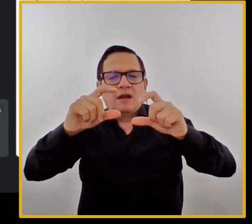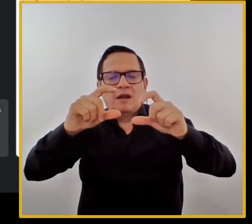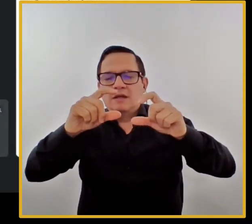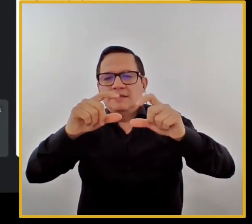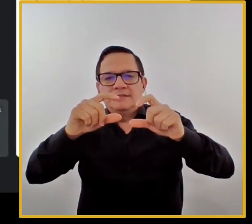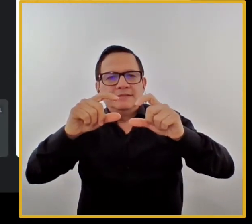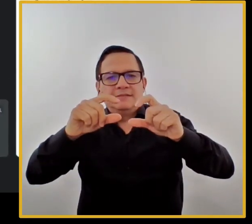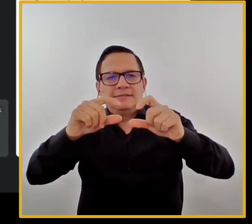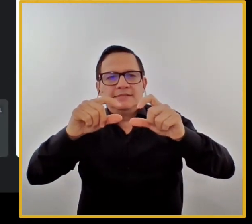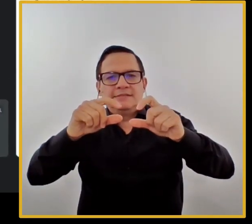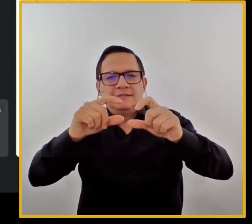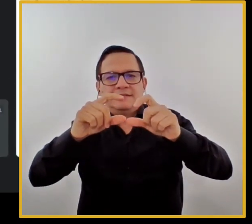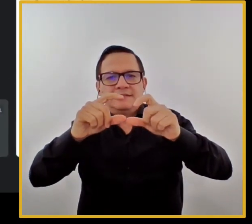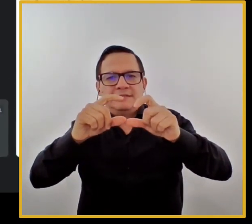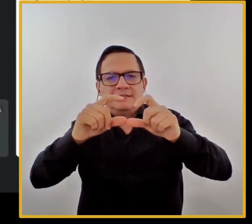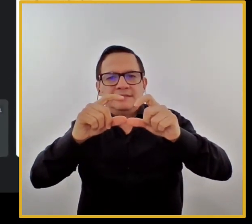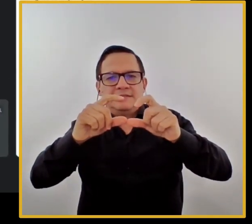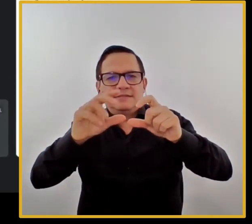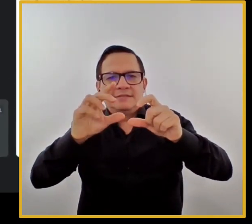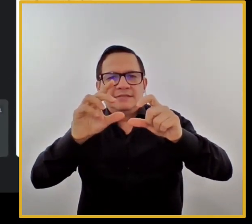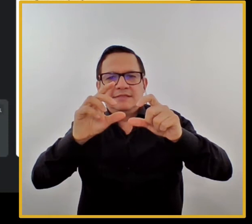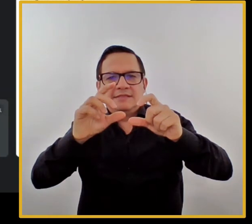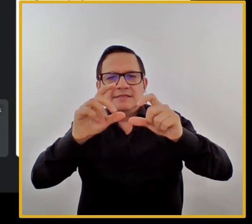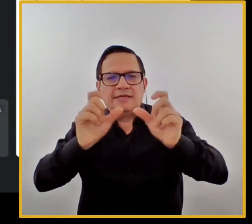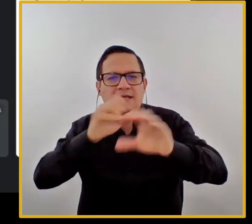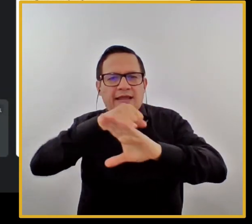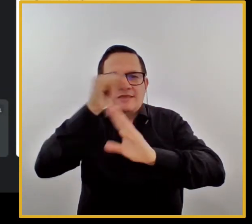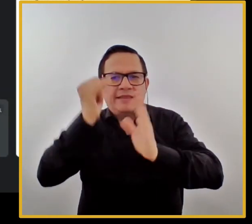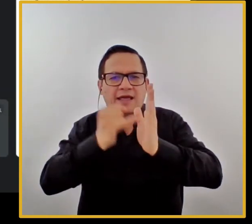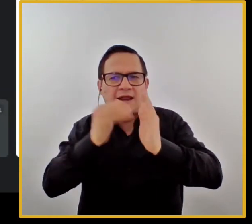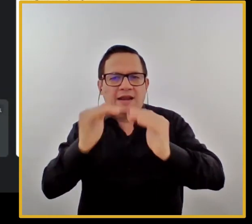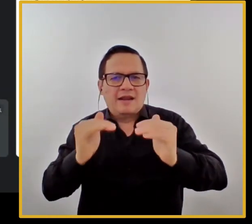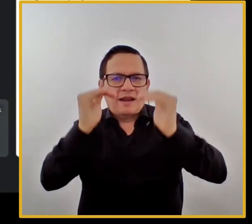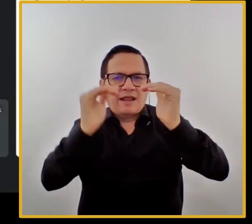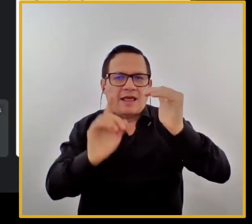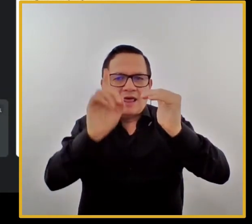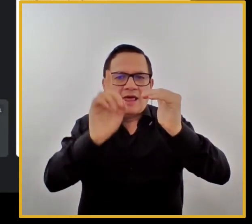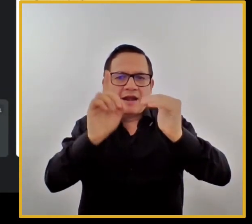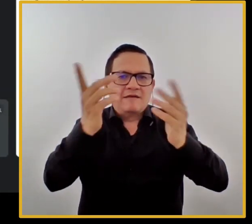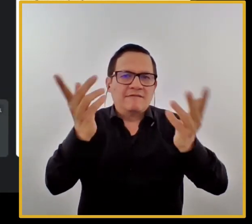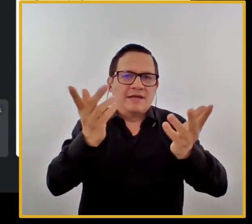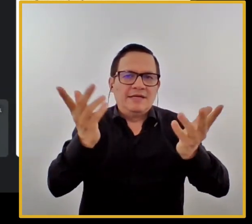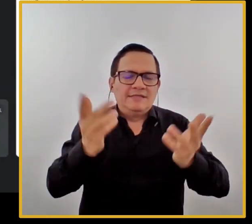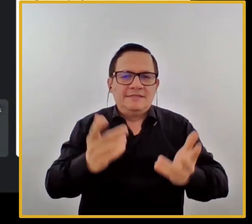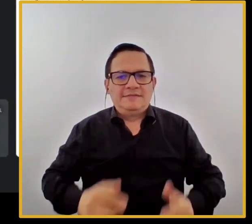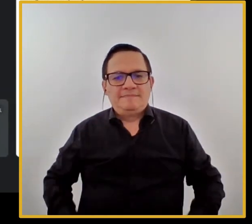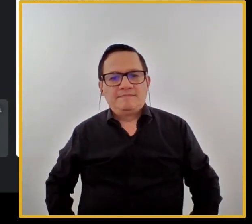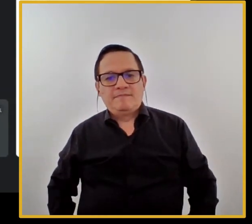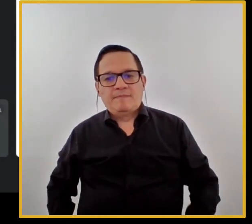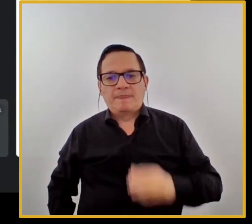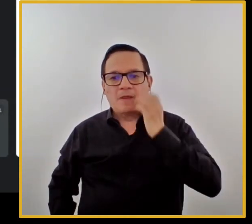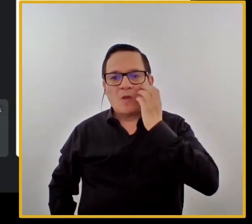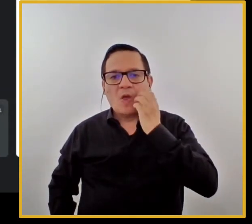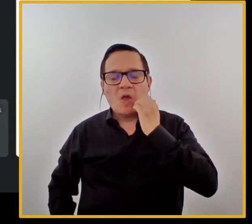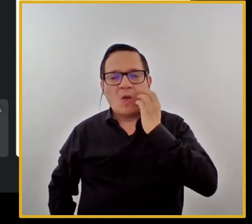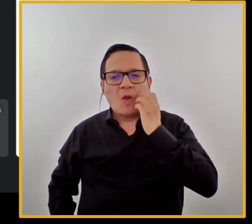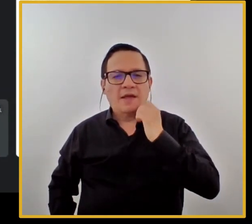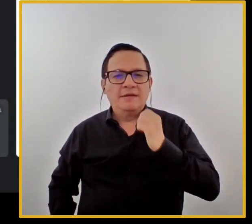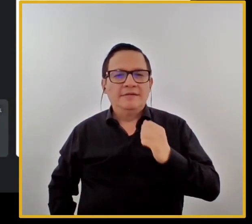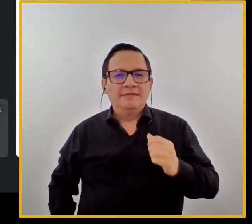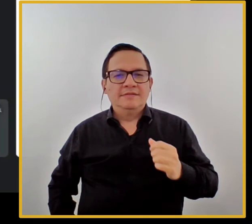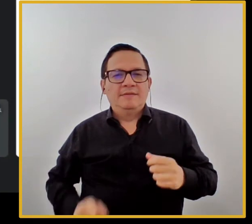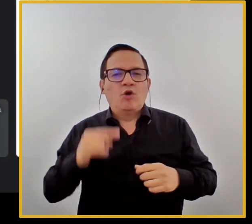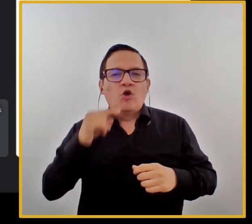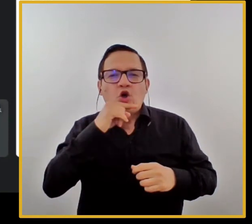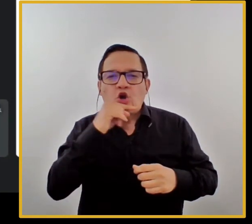Perdón, devuélvete ahí, sí, en la integral. Devuélvete un poquitico más para arriba, profe. Igual. Aquí. Pero en la